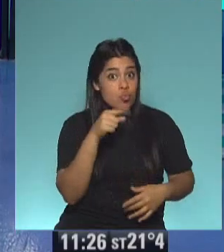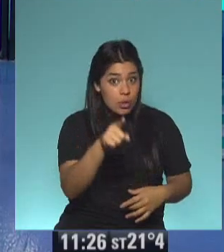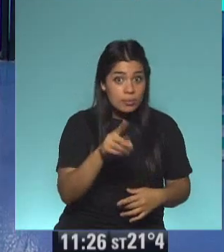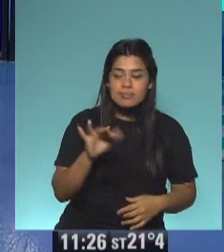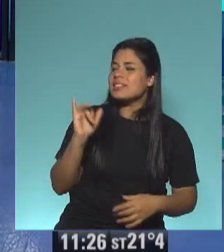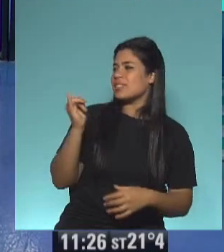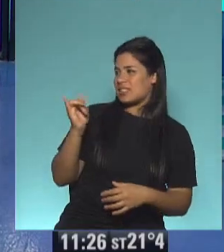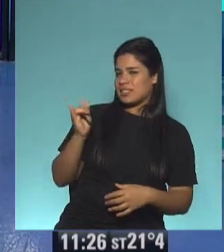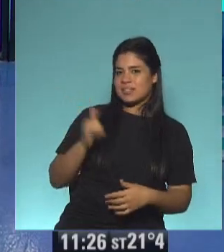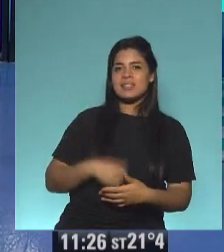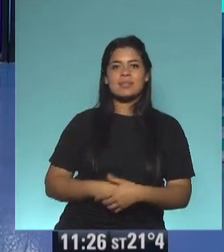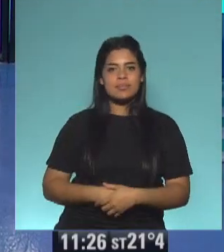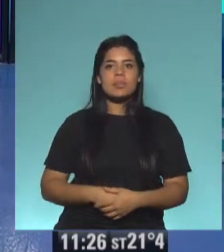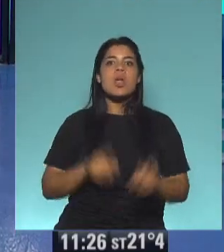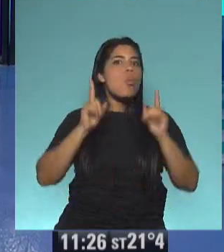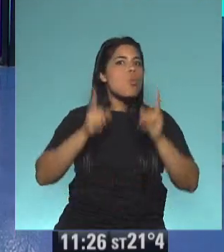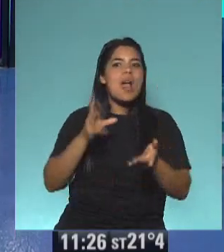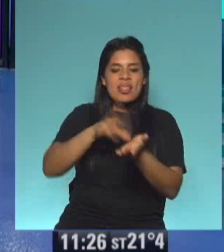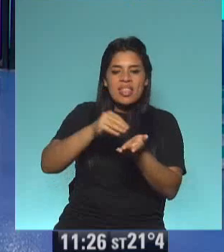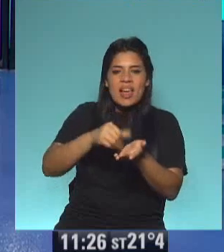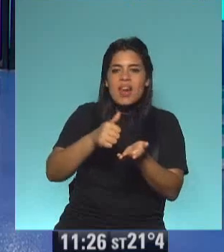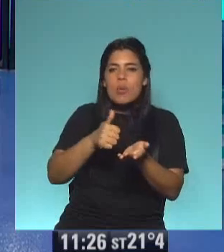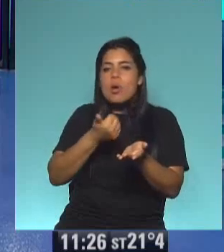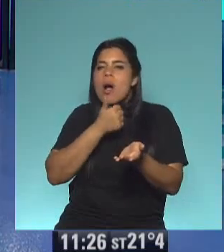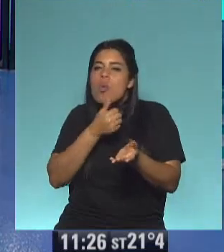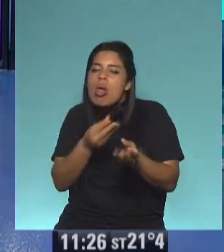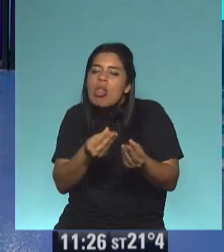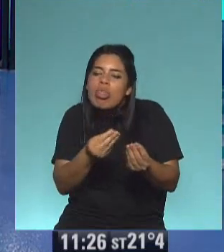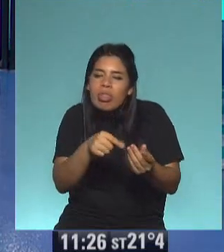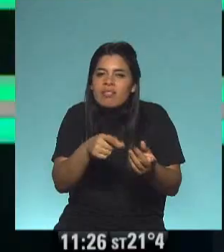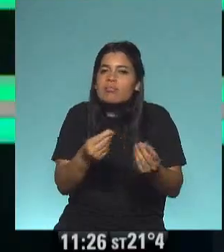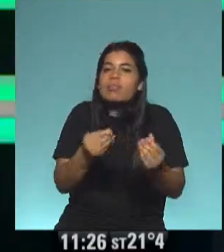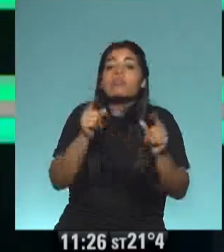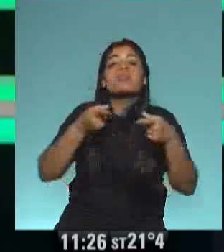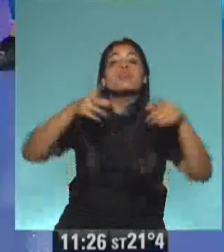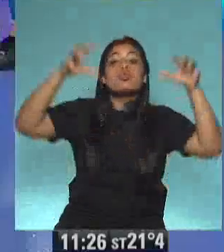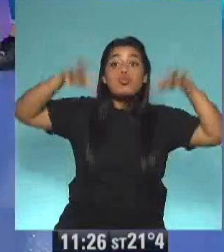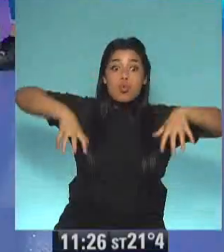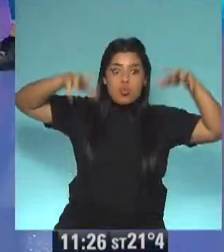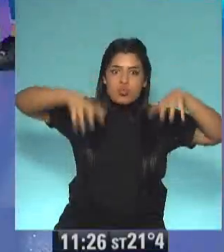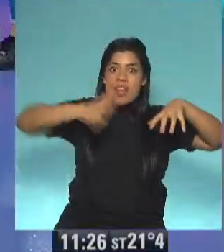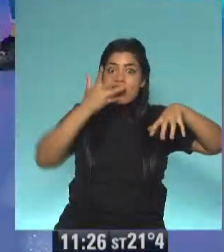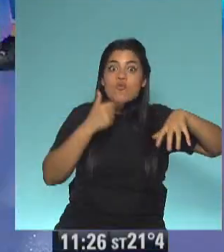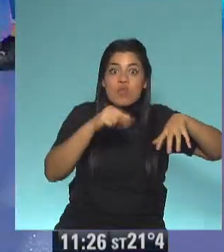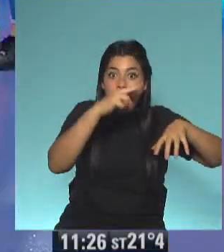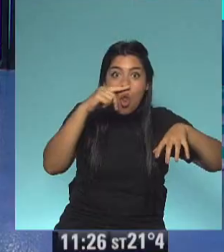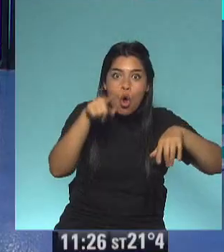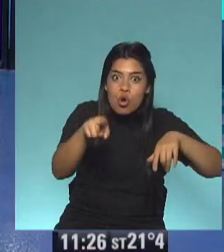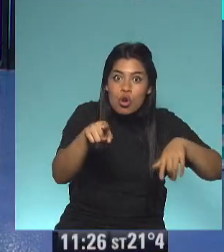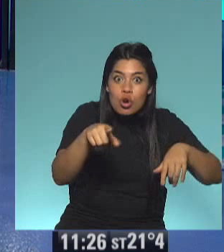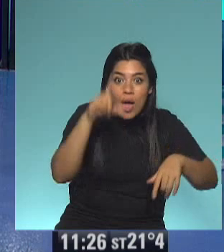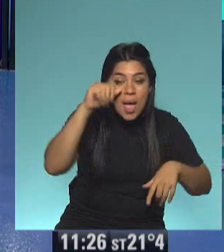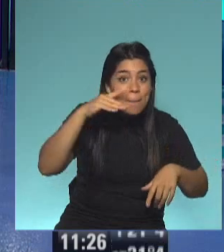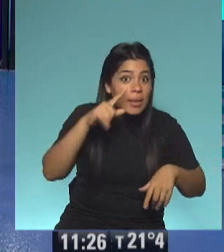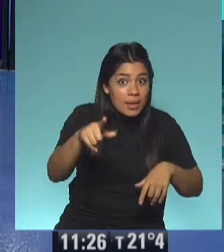Sí. Sí. Ay, como el olor a tierra húmeda, tal cual. Y el olor a lluvia? Ay, ¿te gusta, Emi?